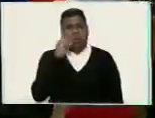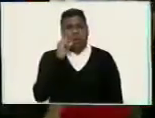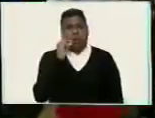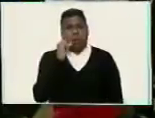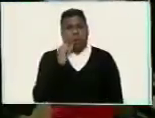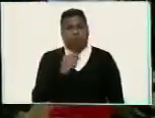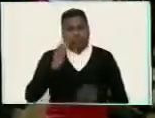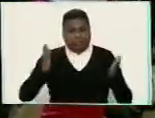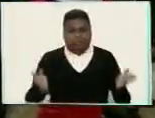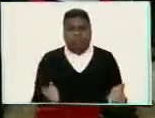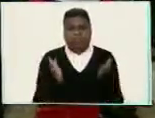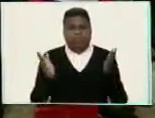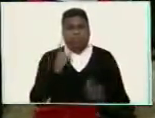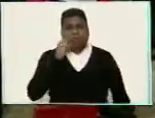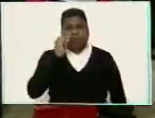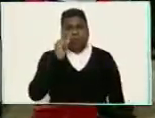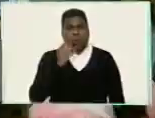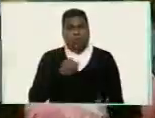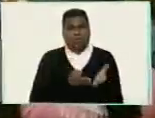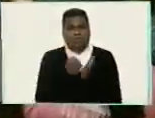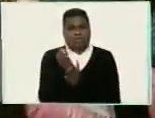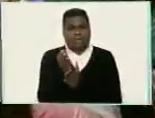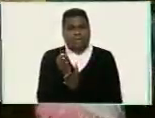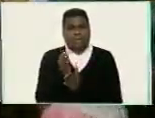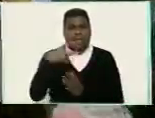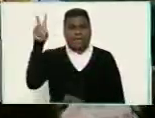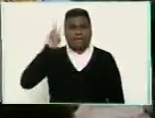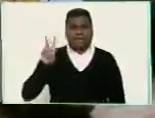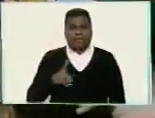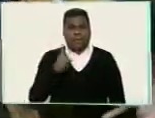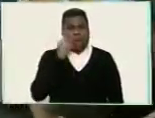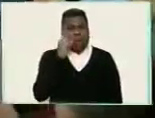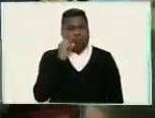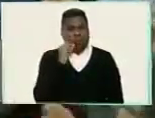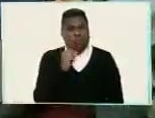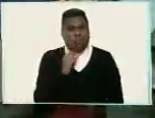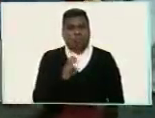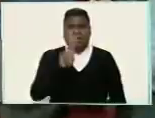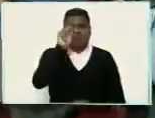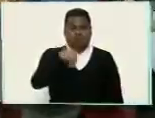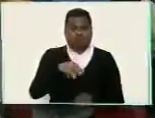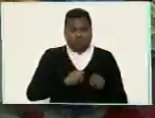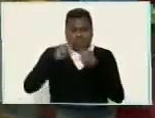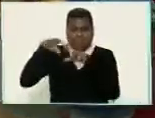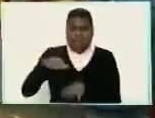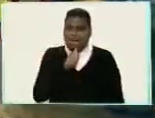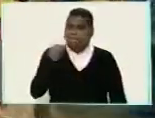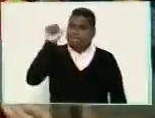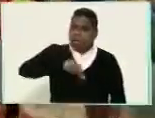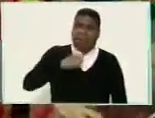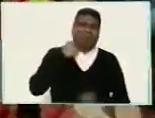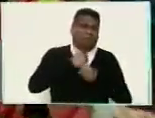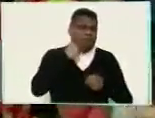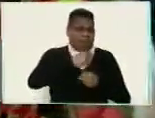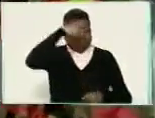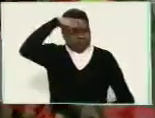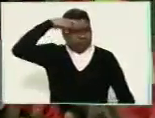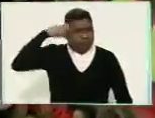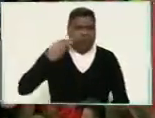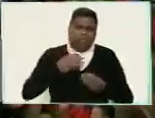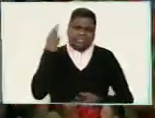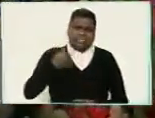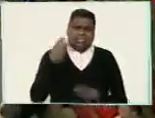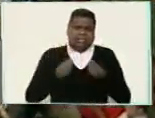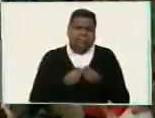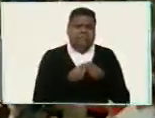probo, un hombre que ha sido leal a la patria, un hombre que no ha dejado mal a la Revolución Bolivariana, que siempre acompañó